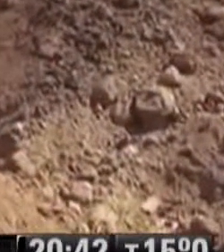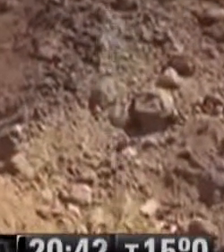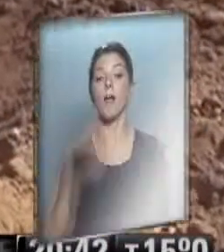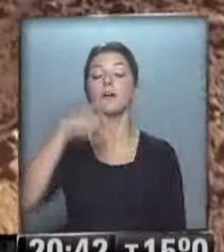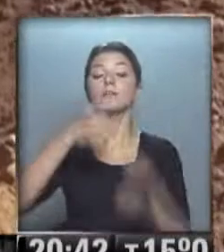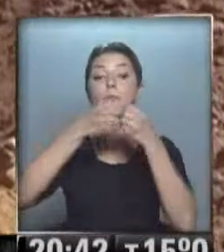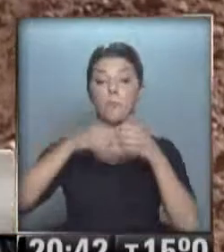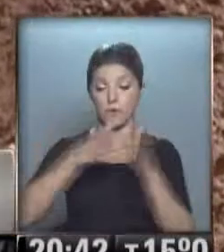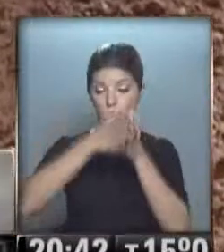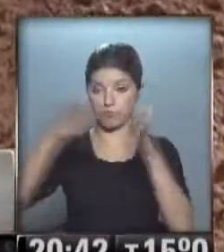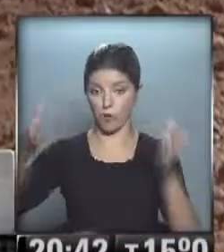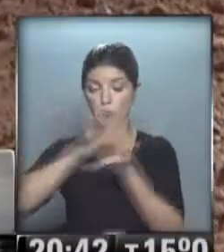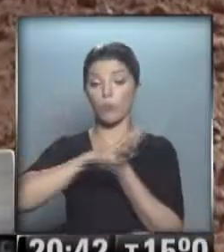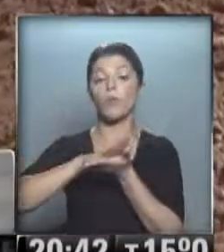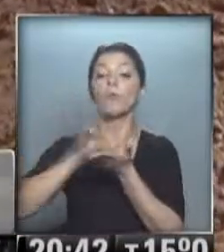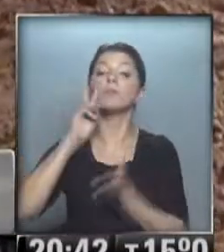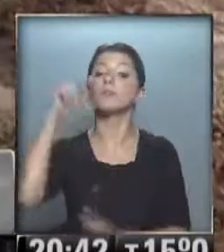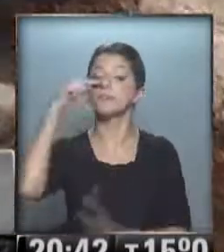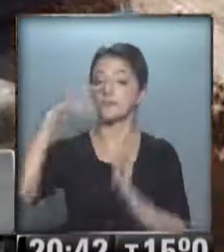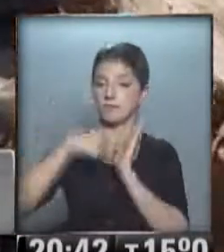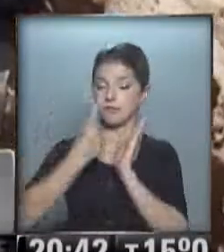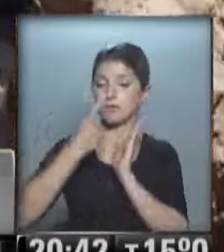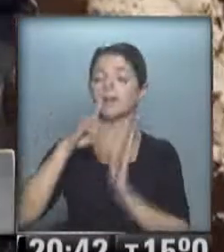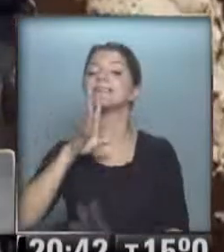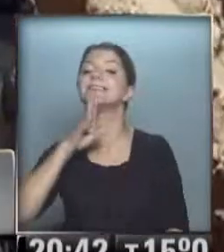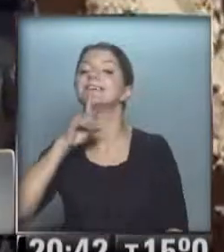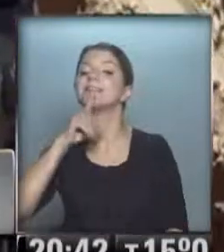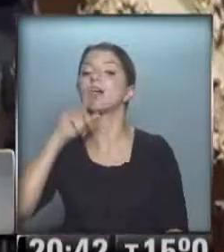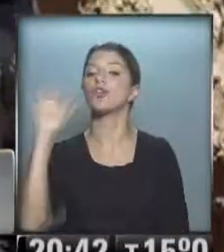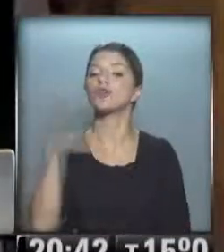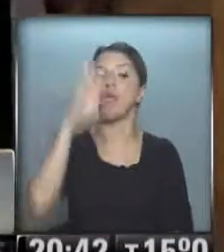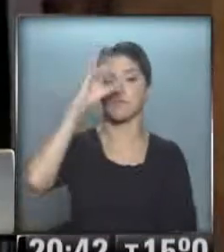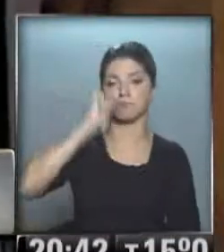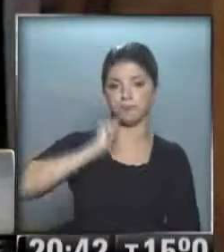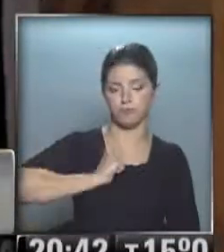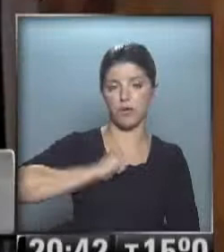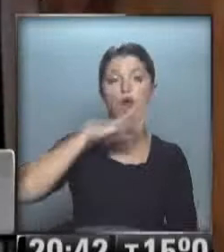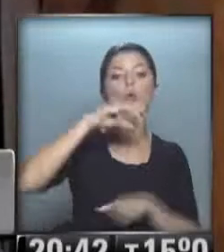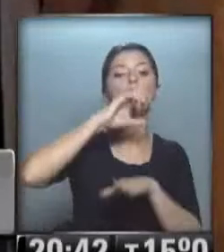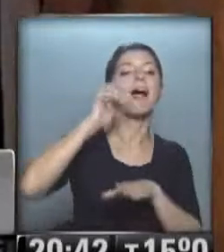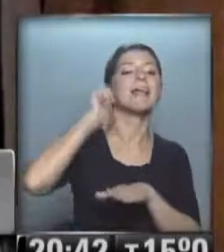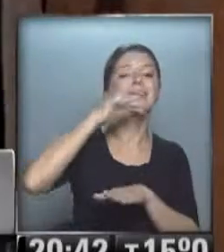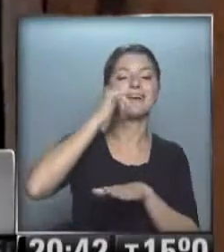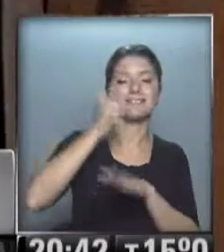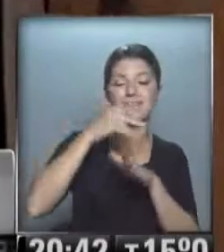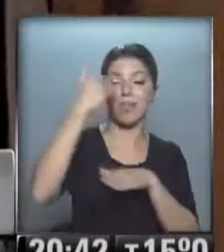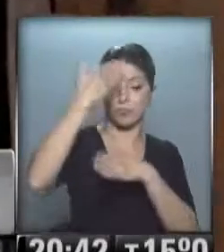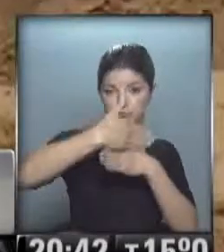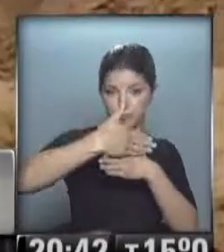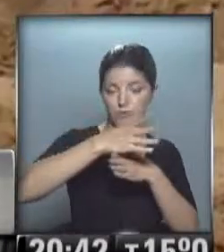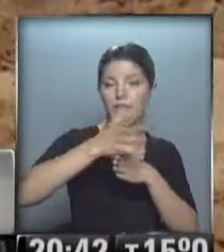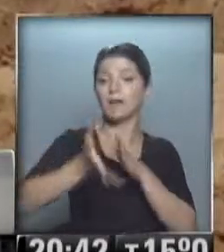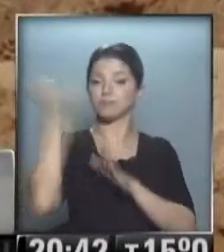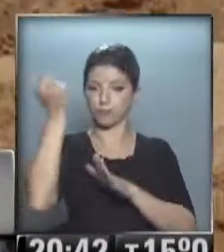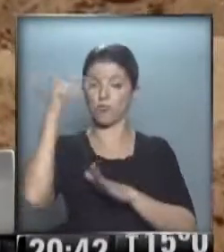Así comenzamos este nuevo bloque de Visión 7 Central. Israel retiró todas sus fuerzas terrestres de la Franja de Gaza de la entrada en vigor de un